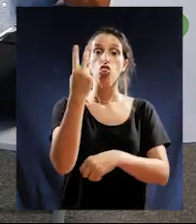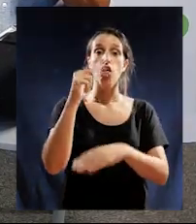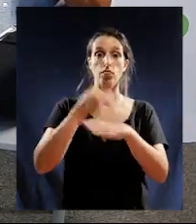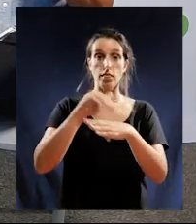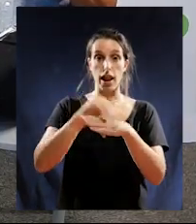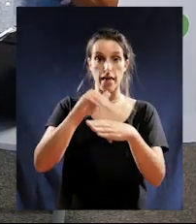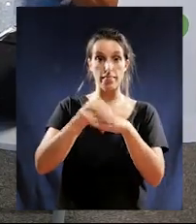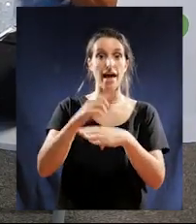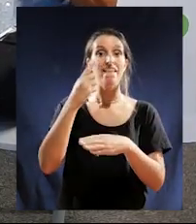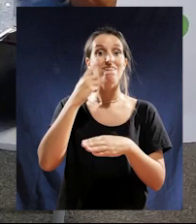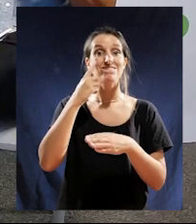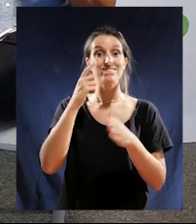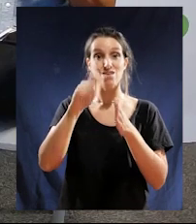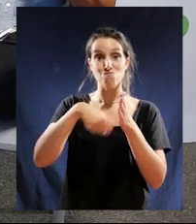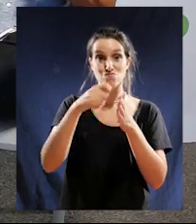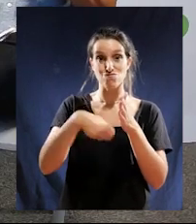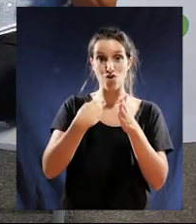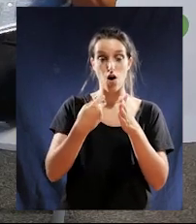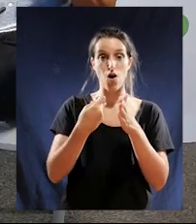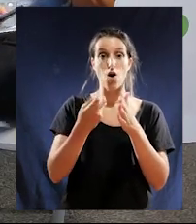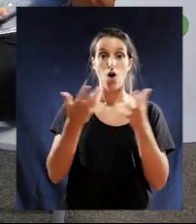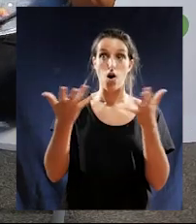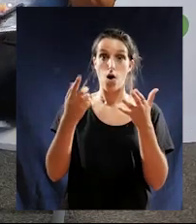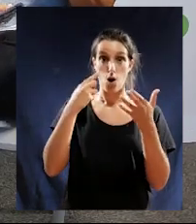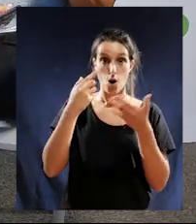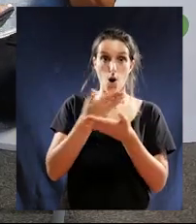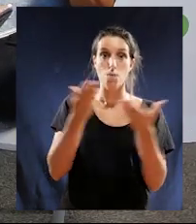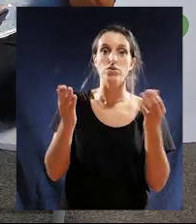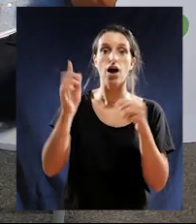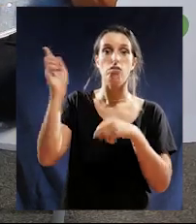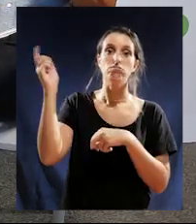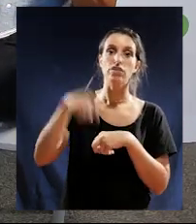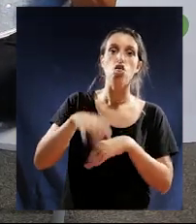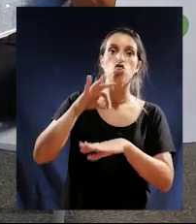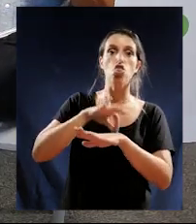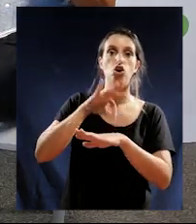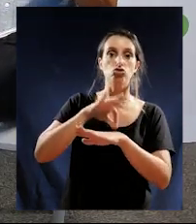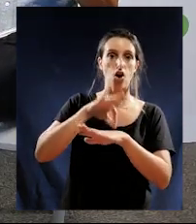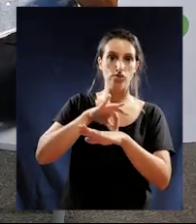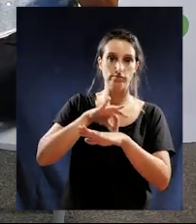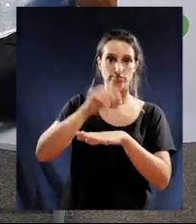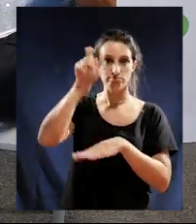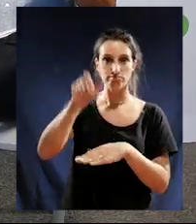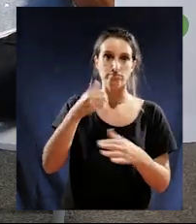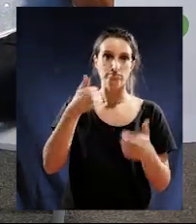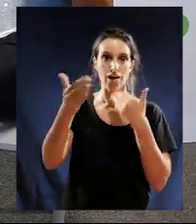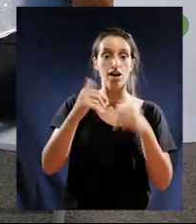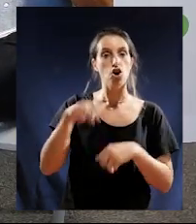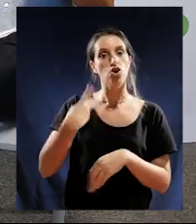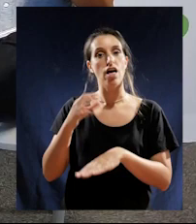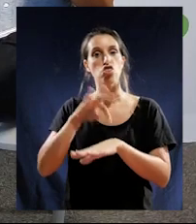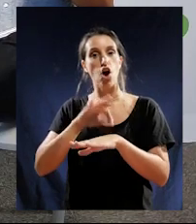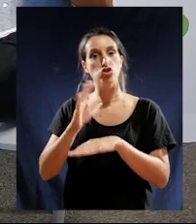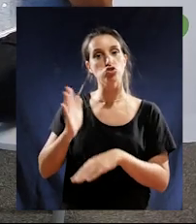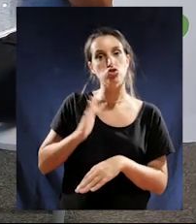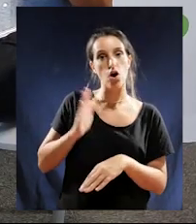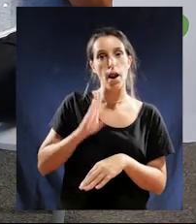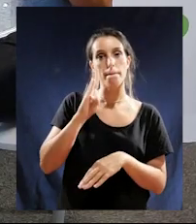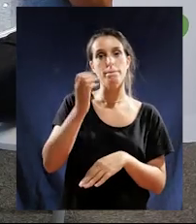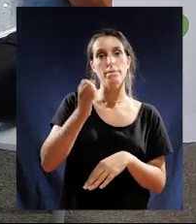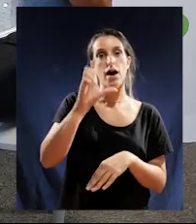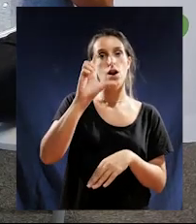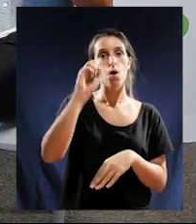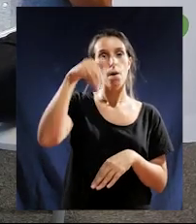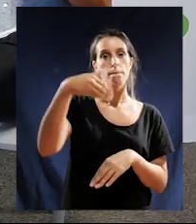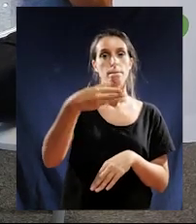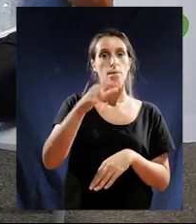otra transmisión en vivo, donde tendremos al doctor Ariel Cuadro y a la doctora Ana Laura Palombo